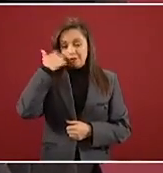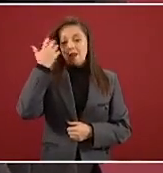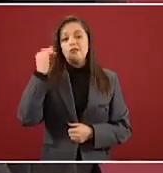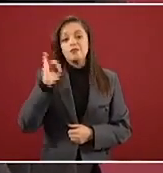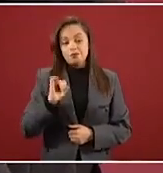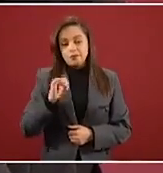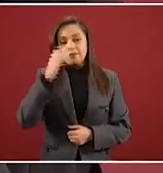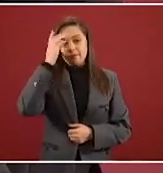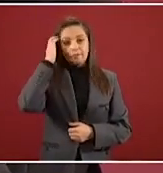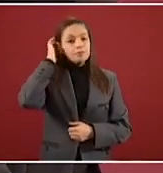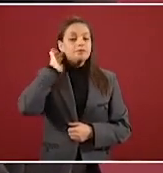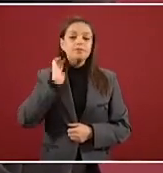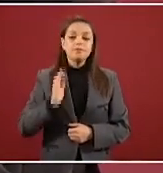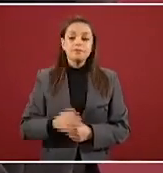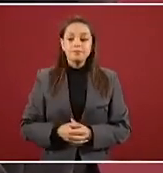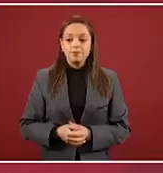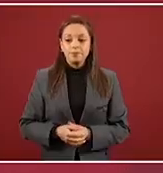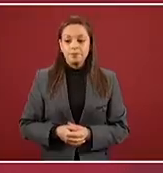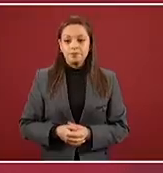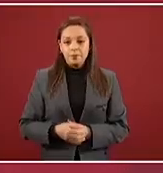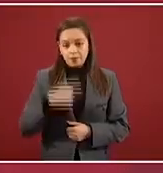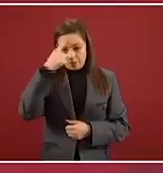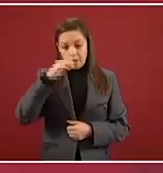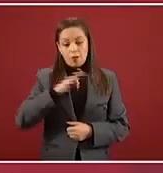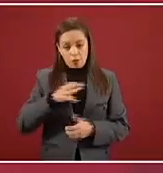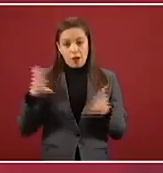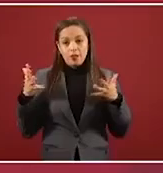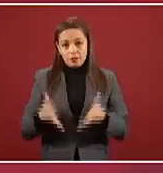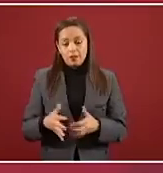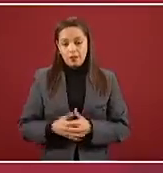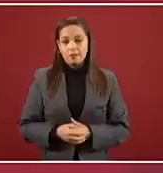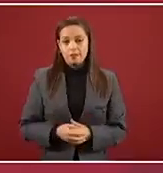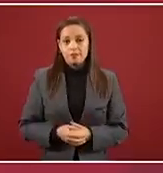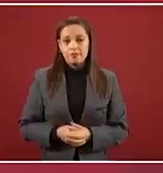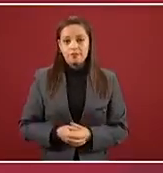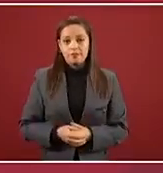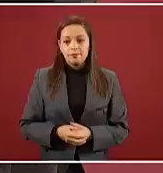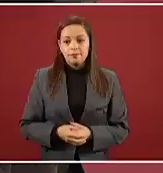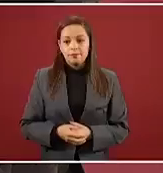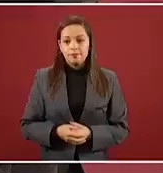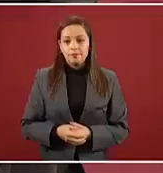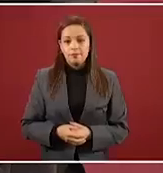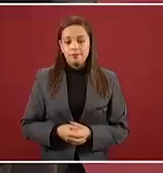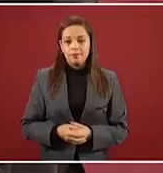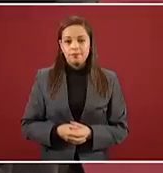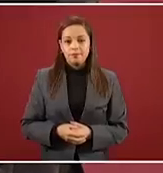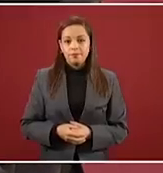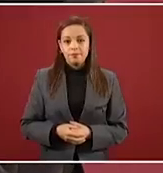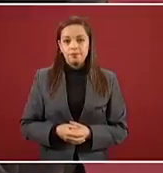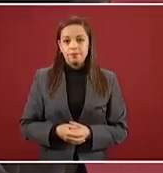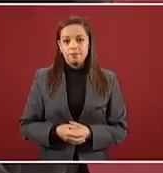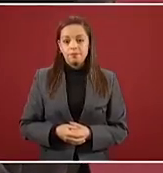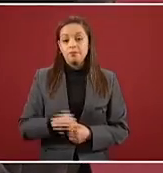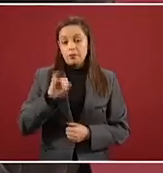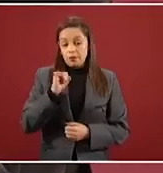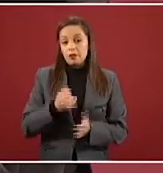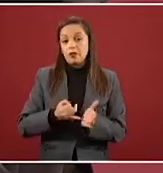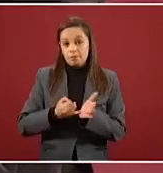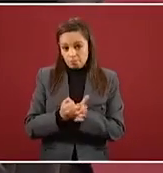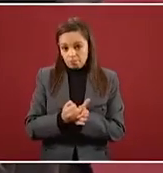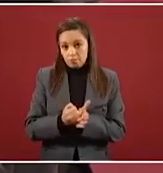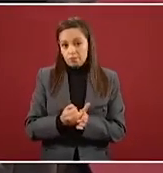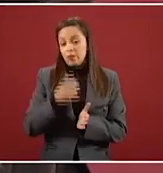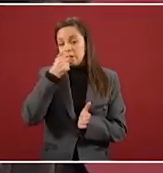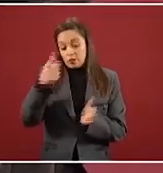se lleve a cabo y que se cumpla con la